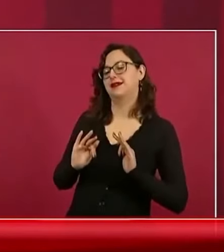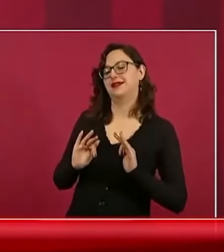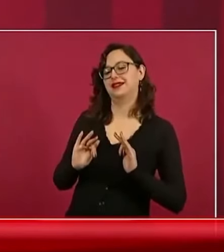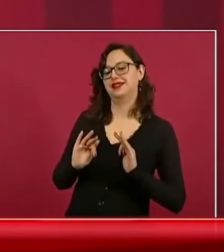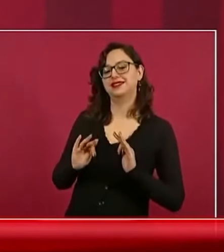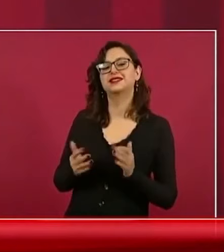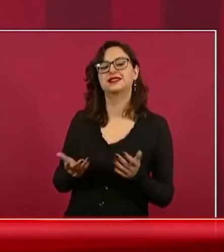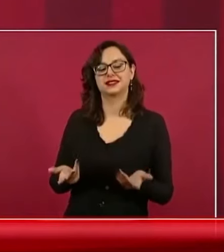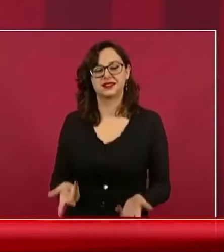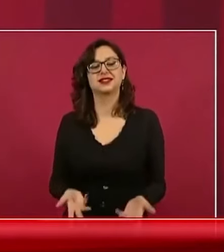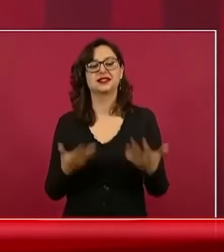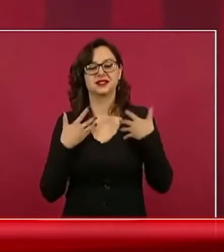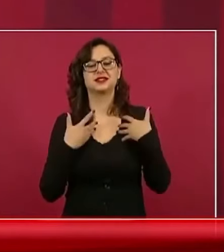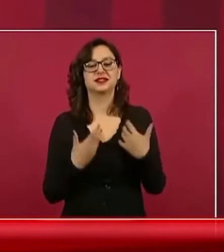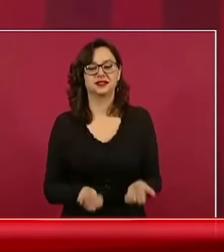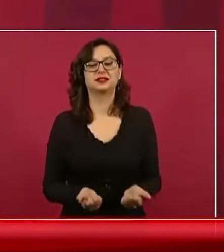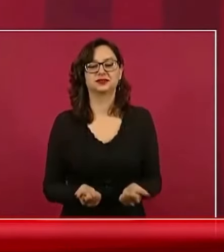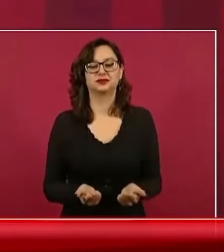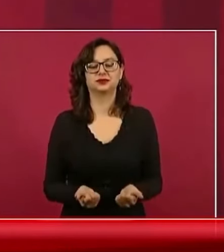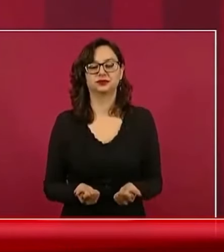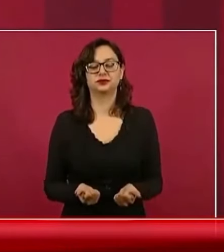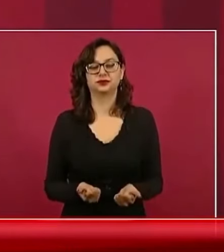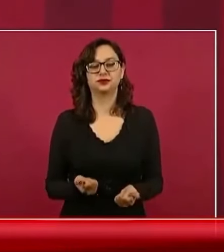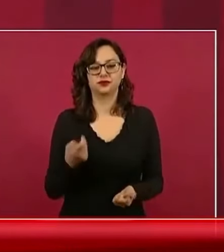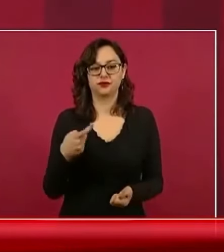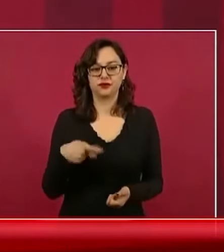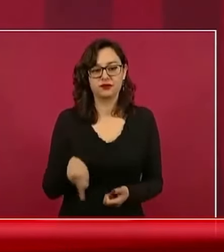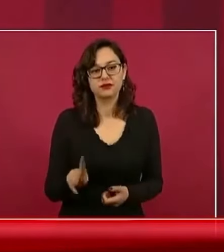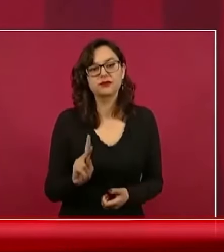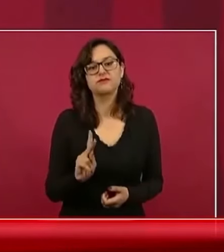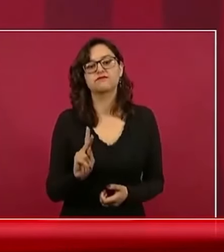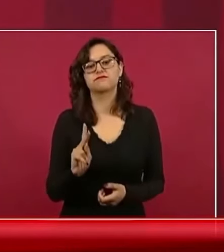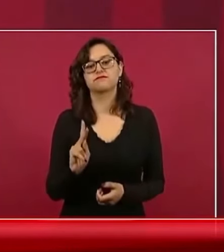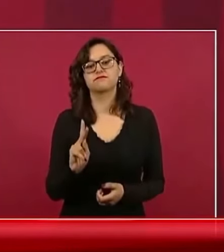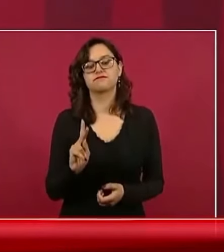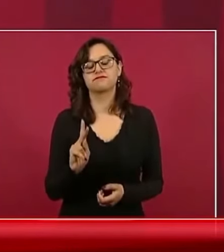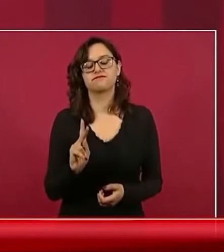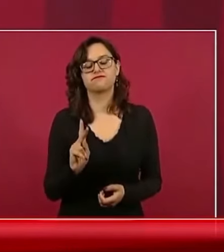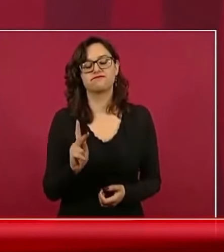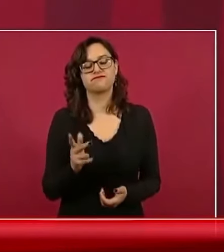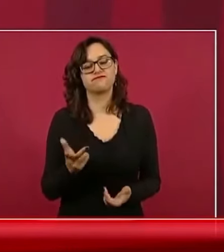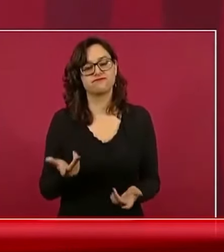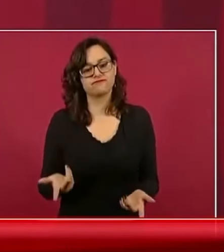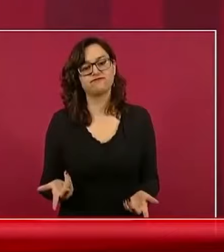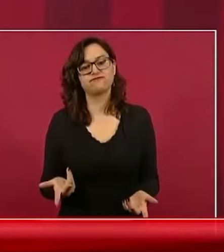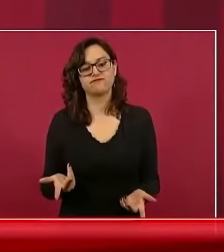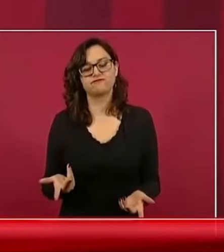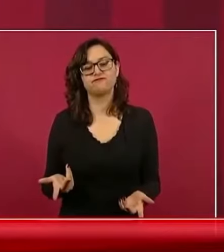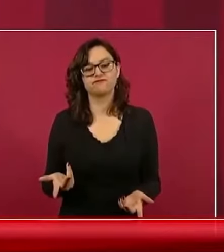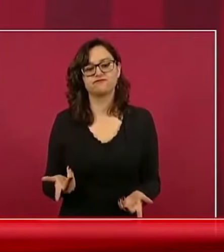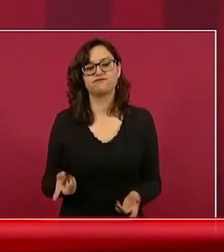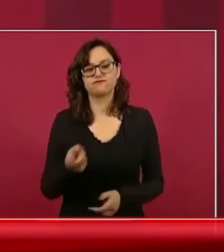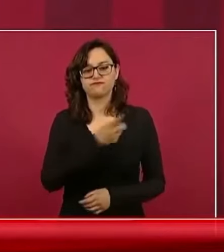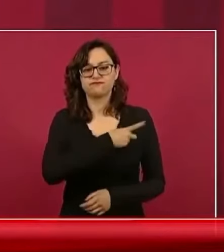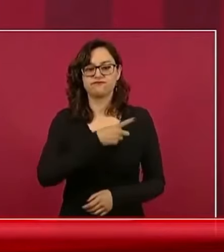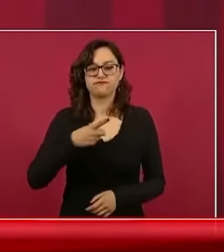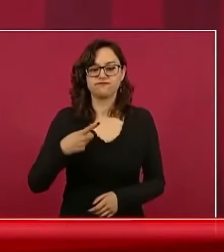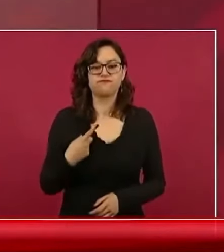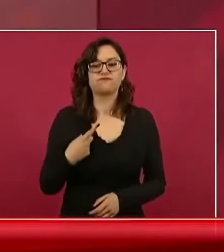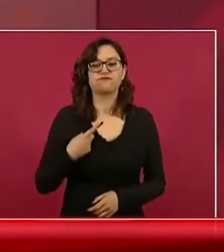se entendió pero es ay qué entonces